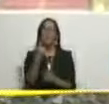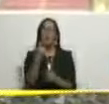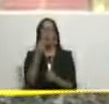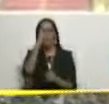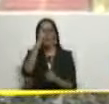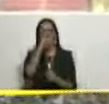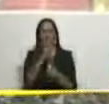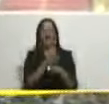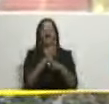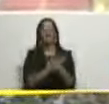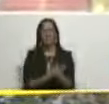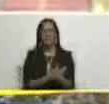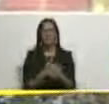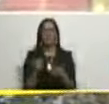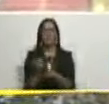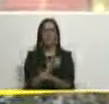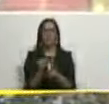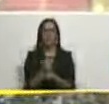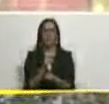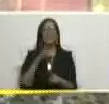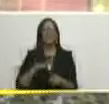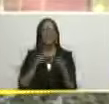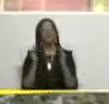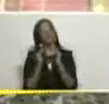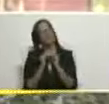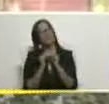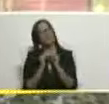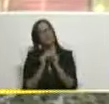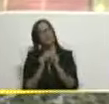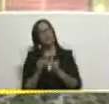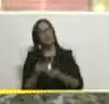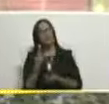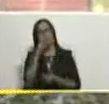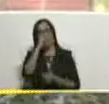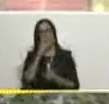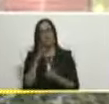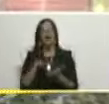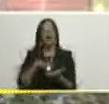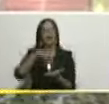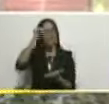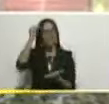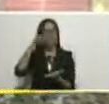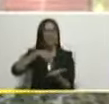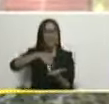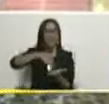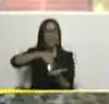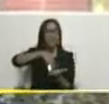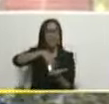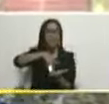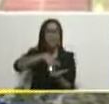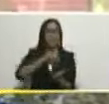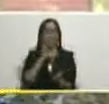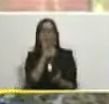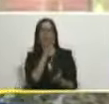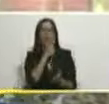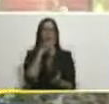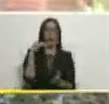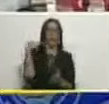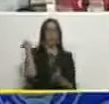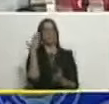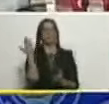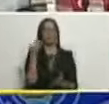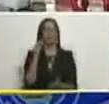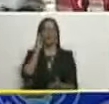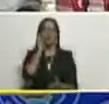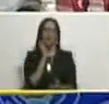golpe, o sea que ella estaba en su casita, un añito aprendiendo a caminar, y los apellidos, los